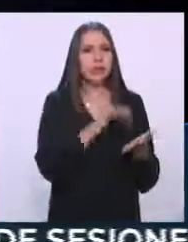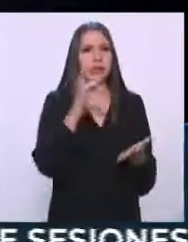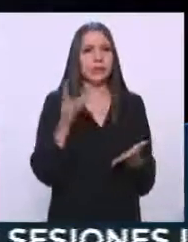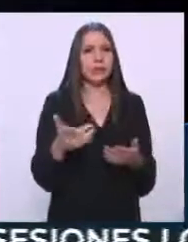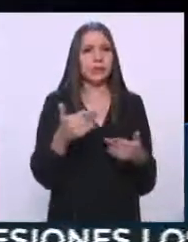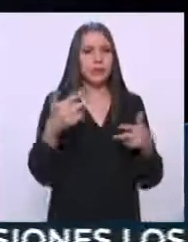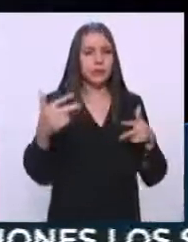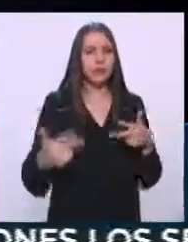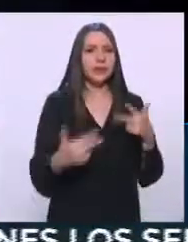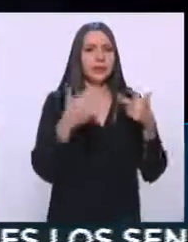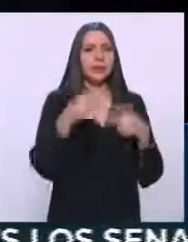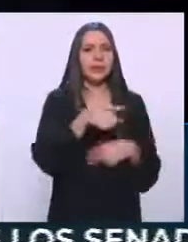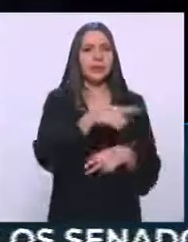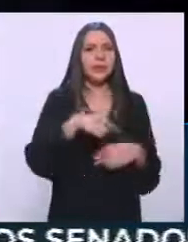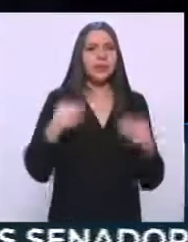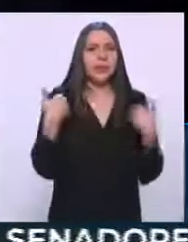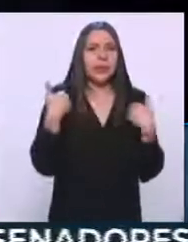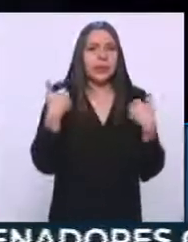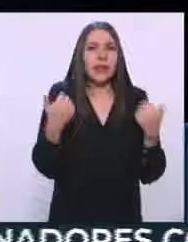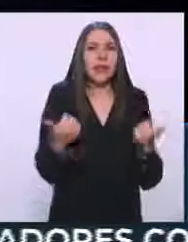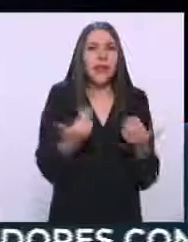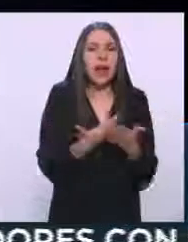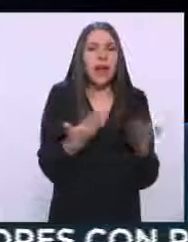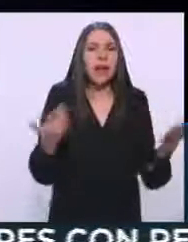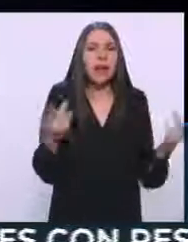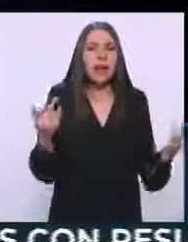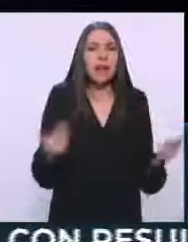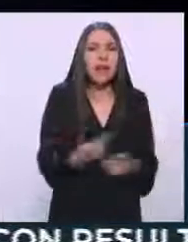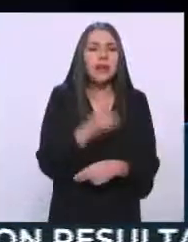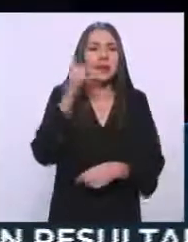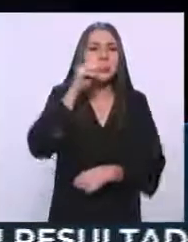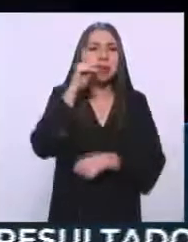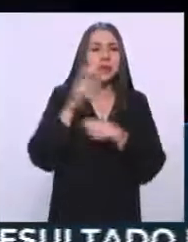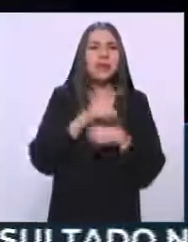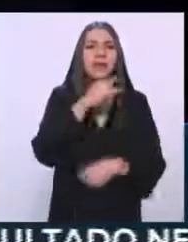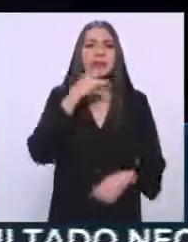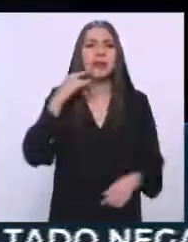dimensionar el alcance que tiene este momento que se está viviendo.